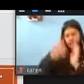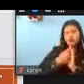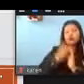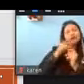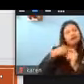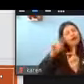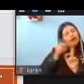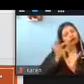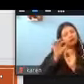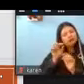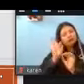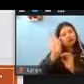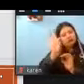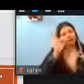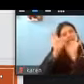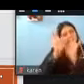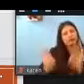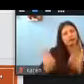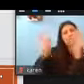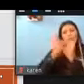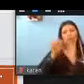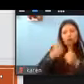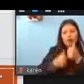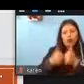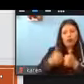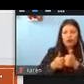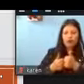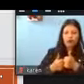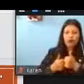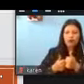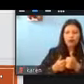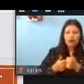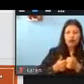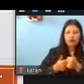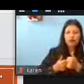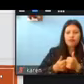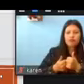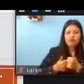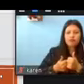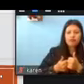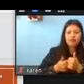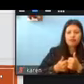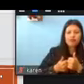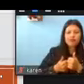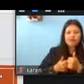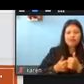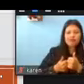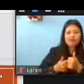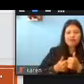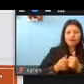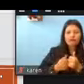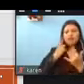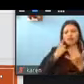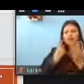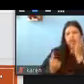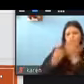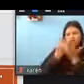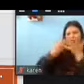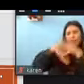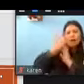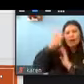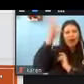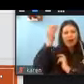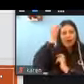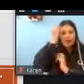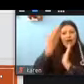el carácter transdisciplinar o multidisciplinar de los